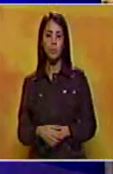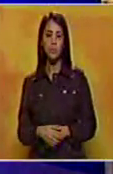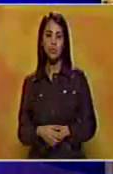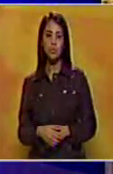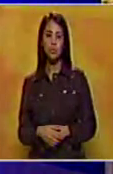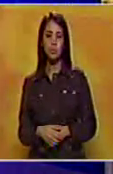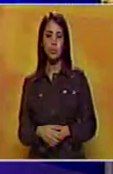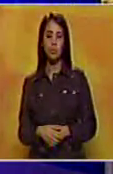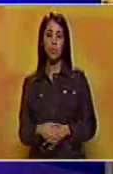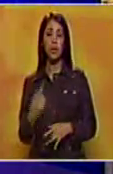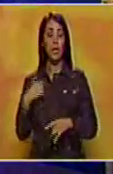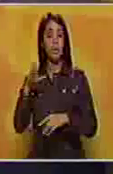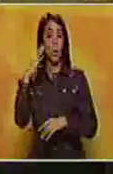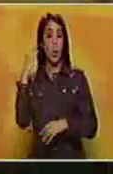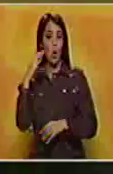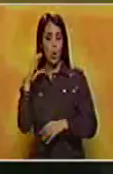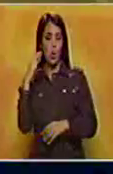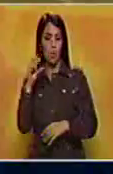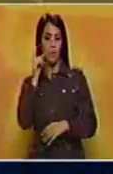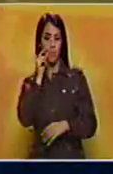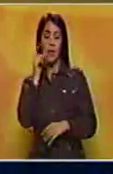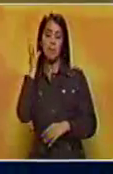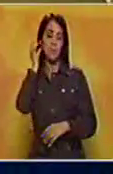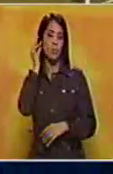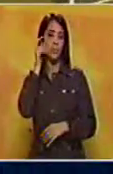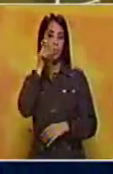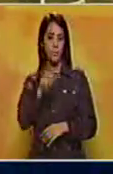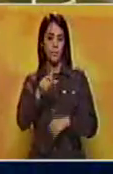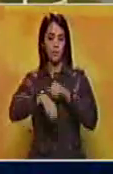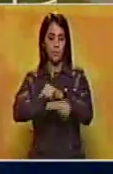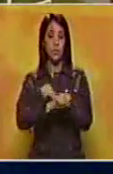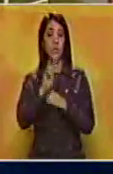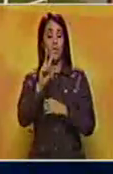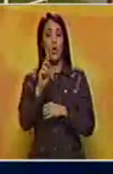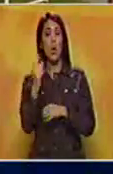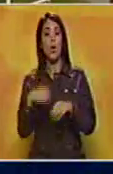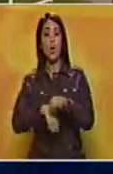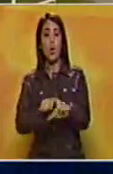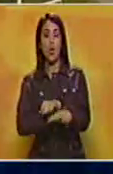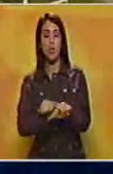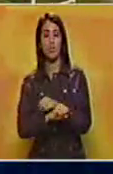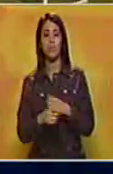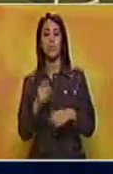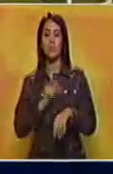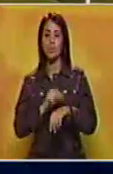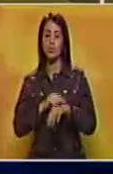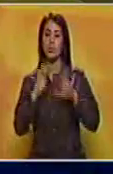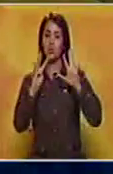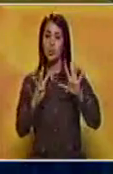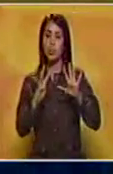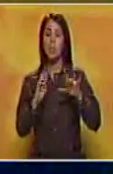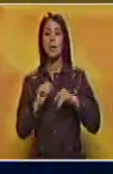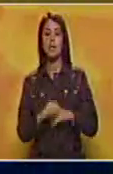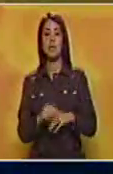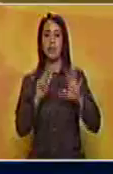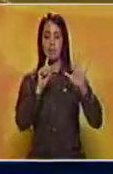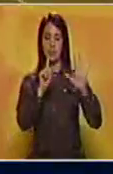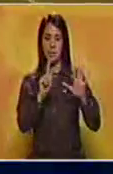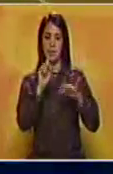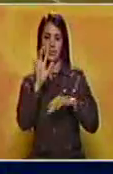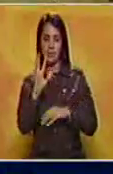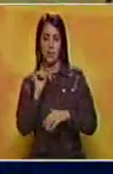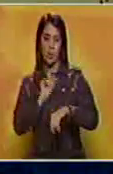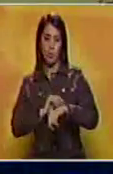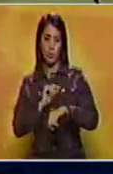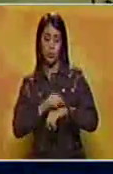categoría ante Colombia. Natalia Ramírez anotó los dos tantos de las neogranadinas al minuto 9 y al 65. Con este